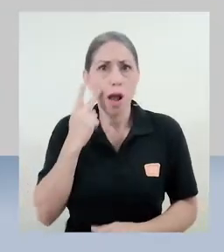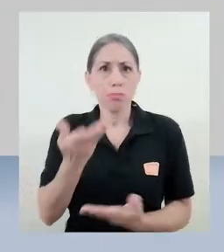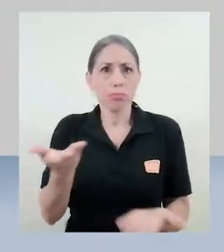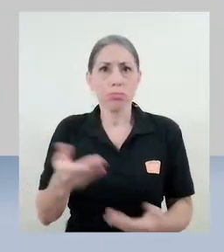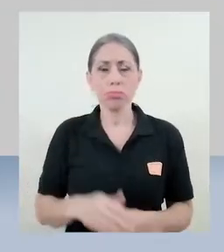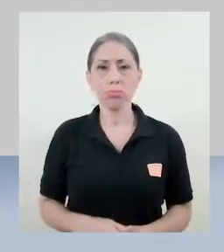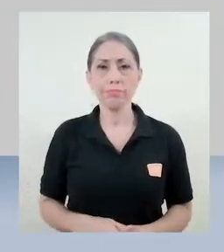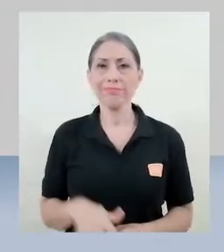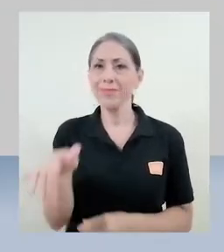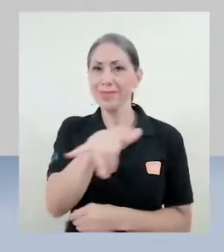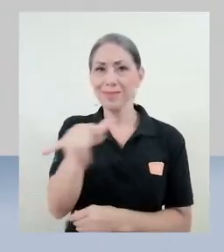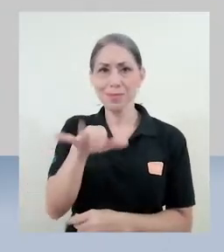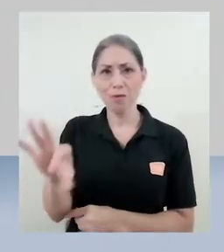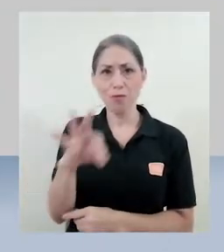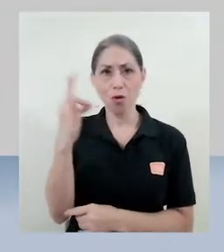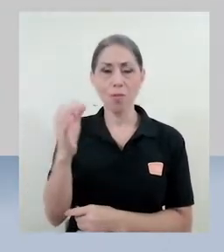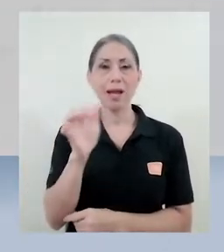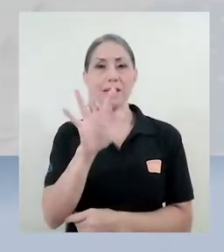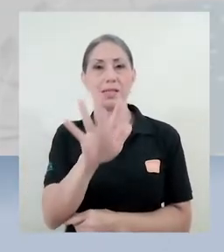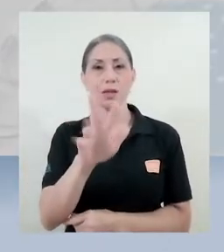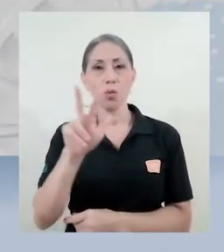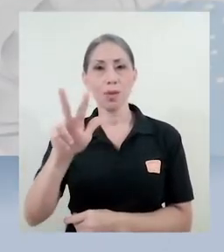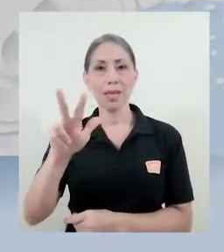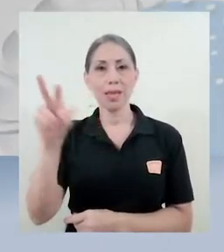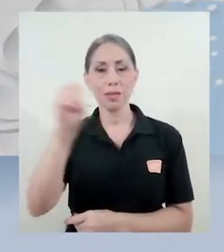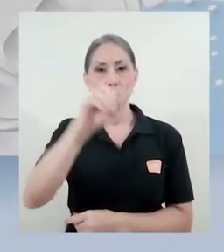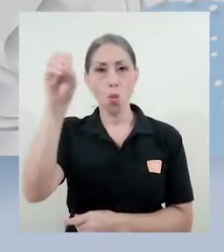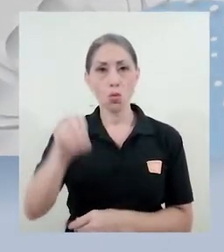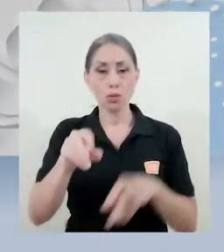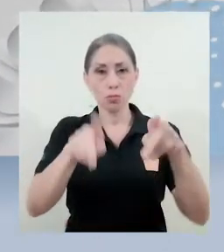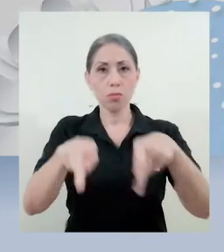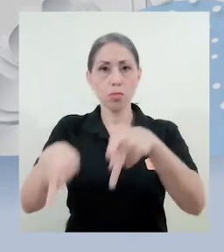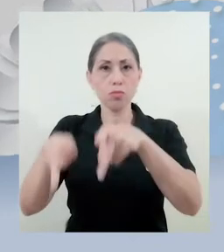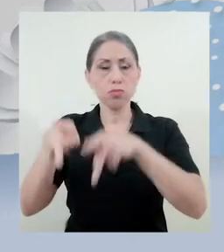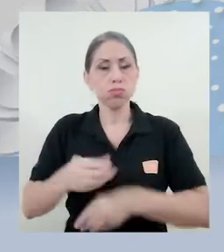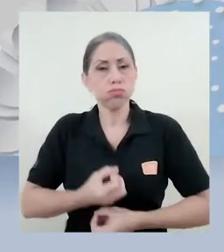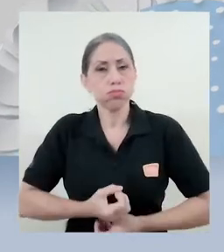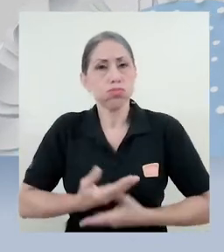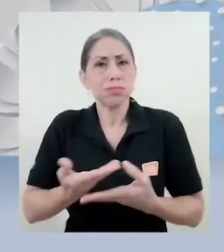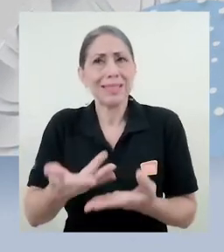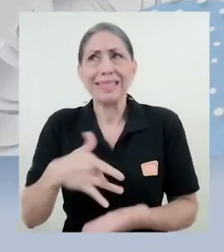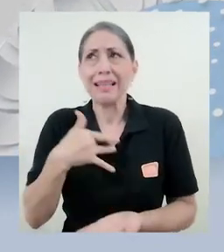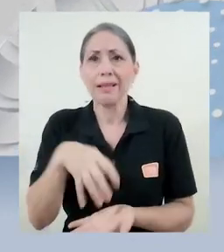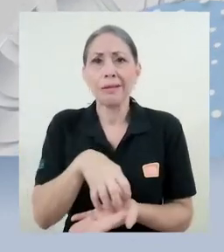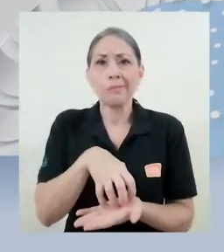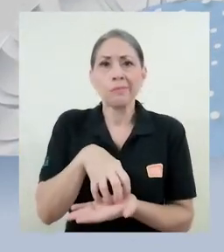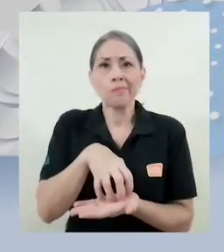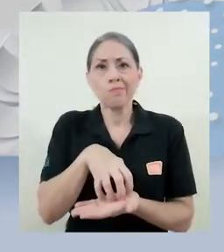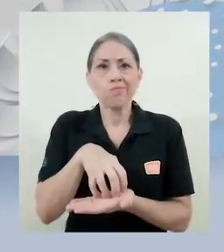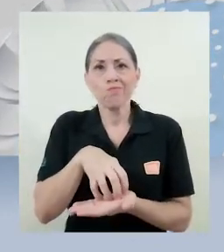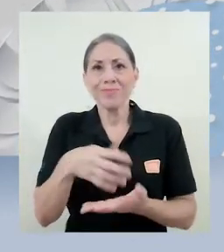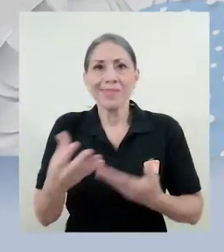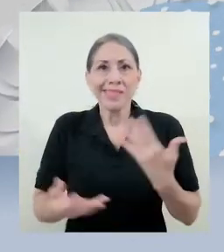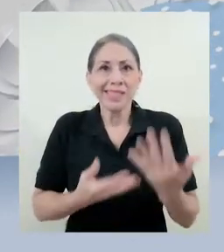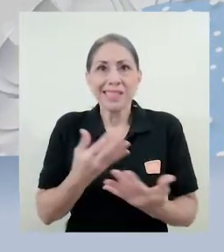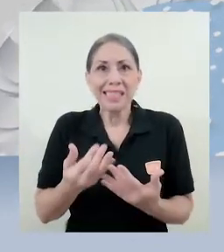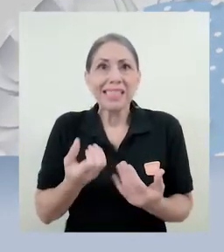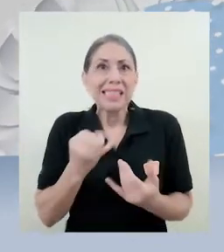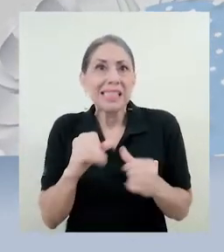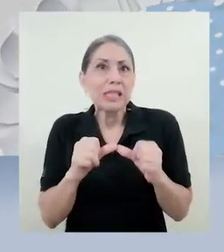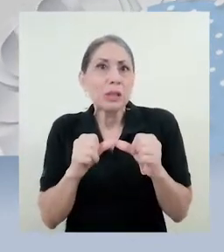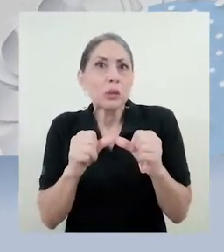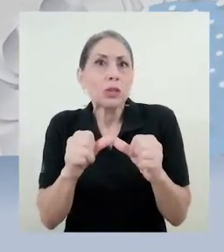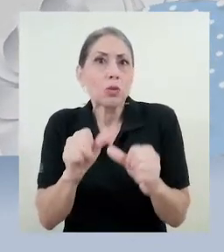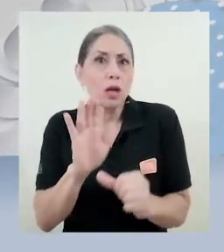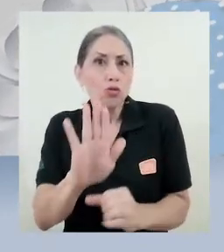De la misma forma, un 53% de la población manifiesta incertidumbre con respecto a mantener